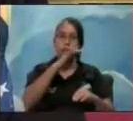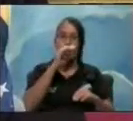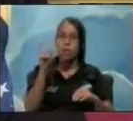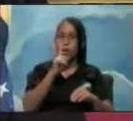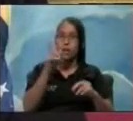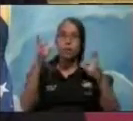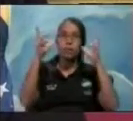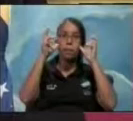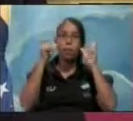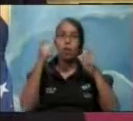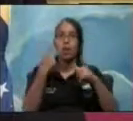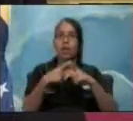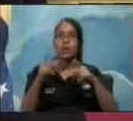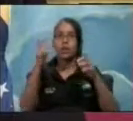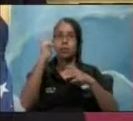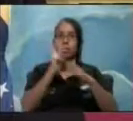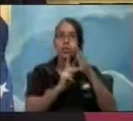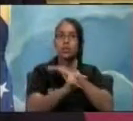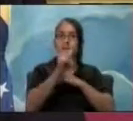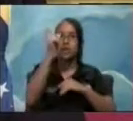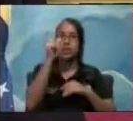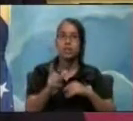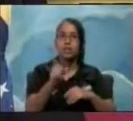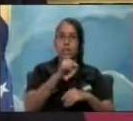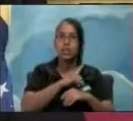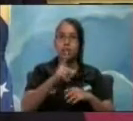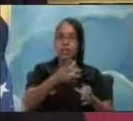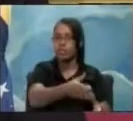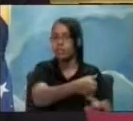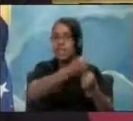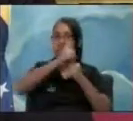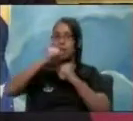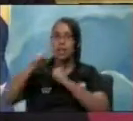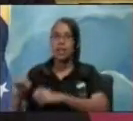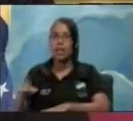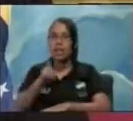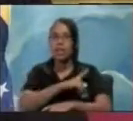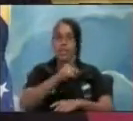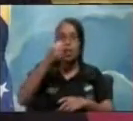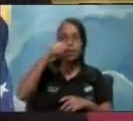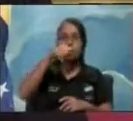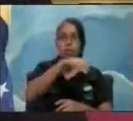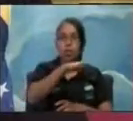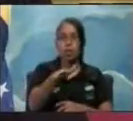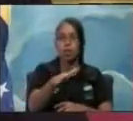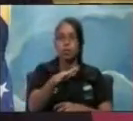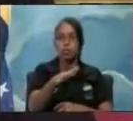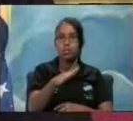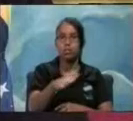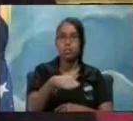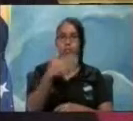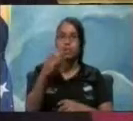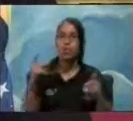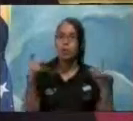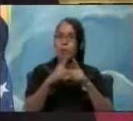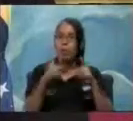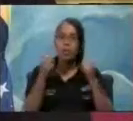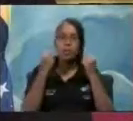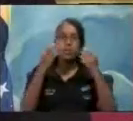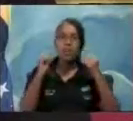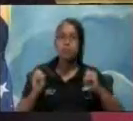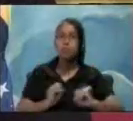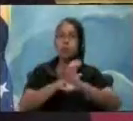oiga aquel profeta será desarraigada del pueblo. Qué palabra tan